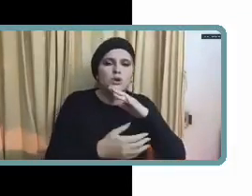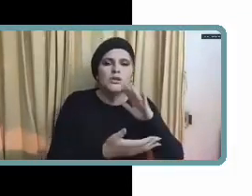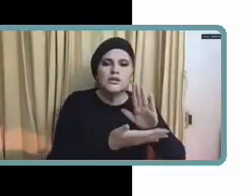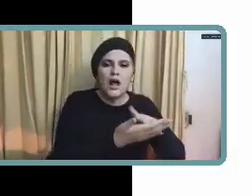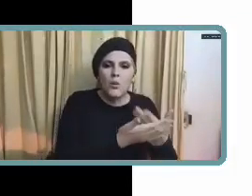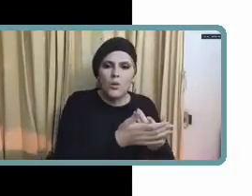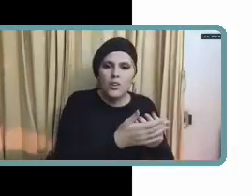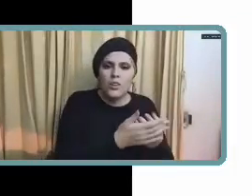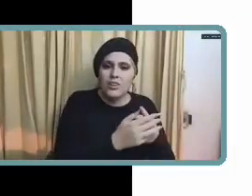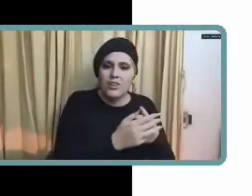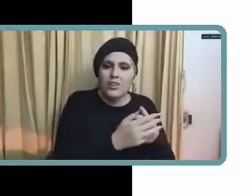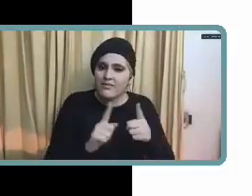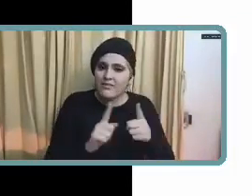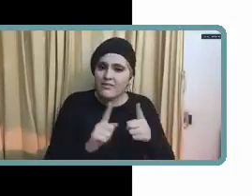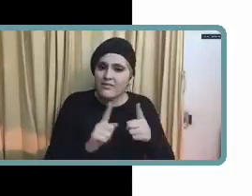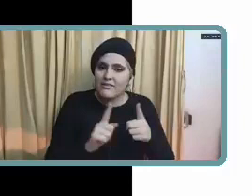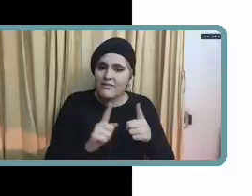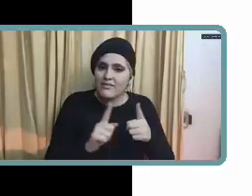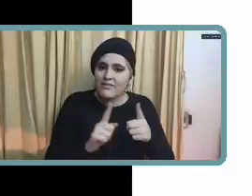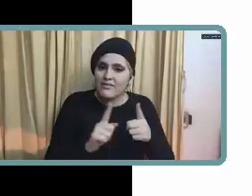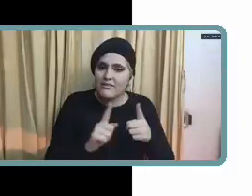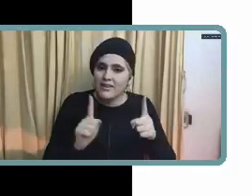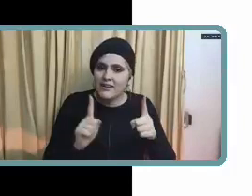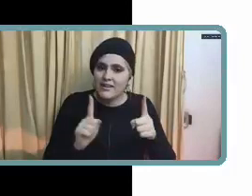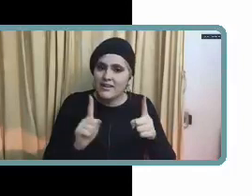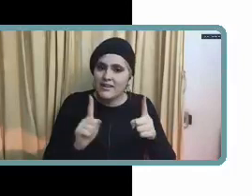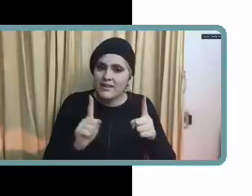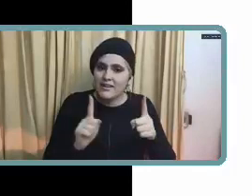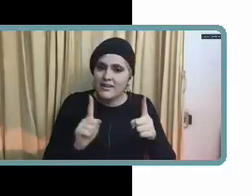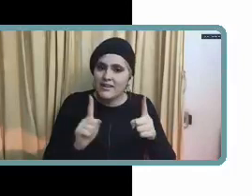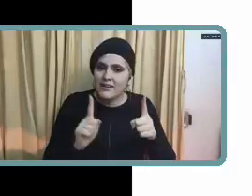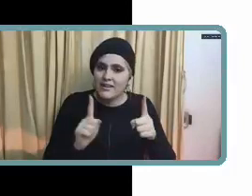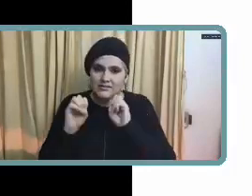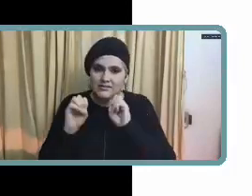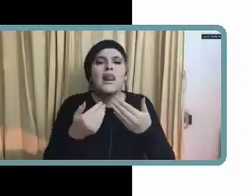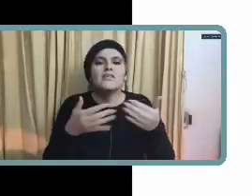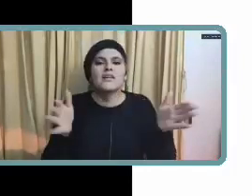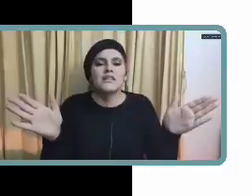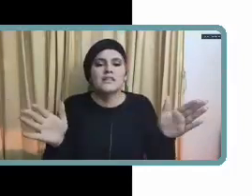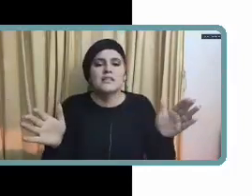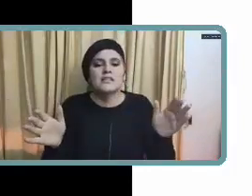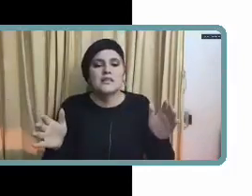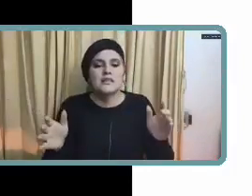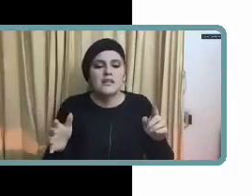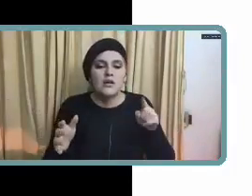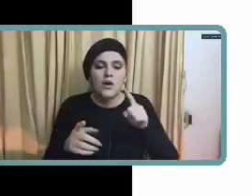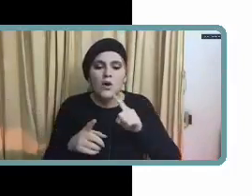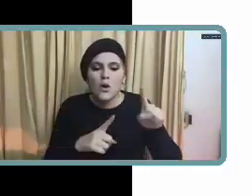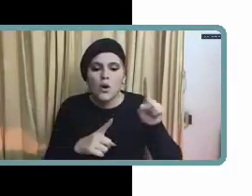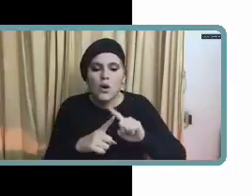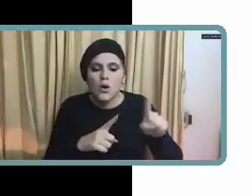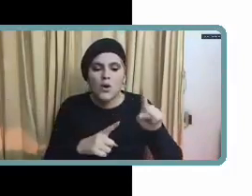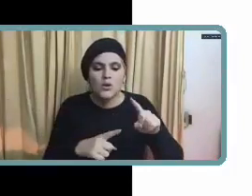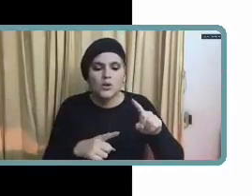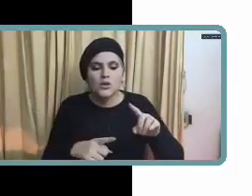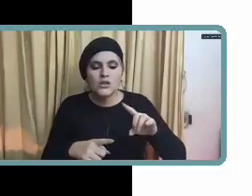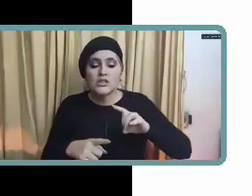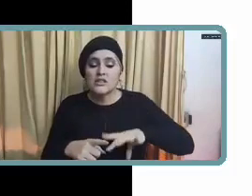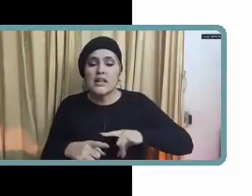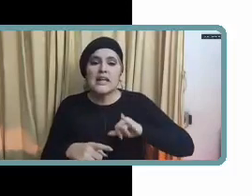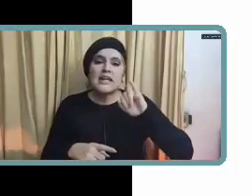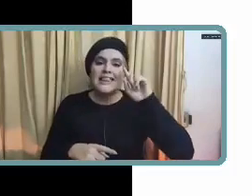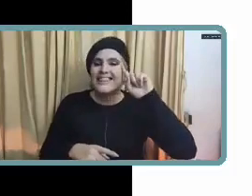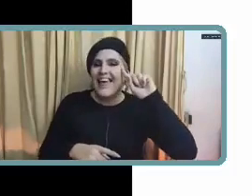como Promueve Argentina de uso libre, no validadas en Chile como el IDEA, porque las otras herramientas que son muy buenas también